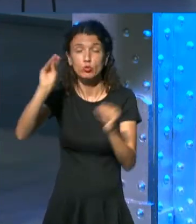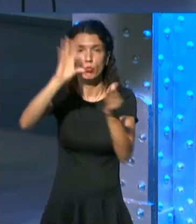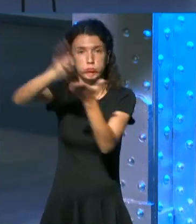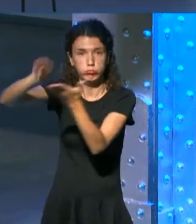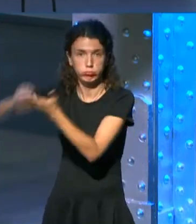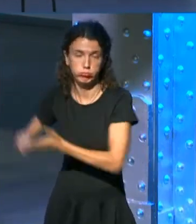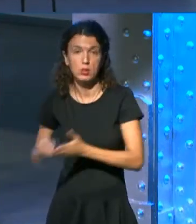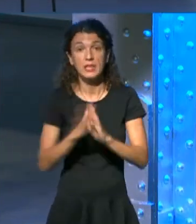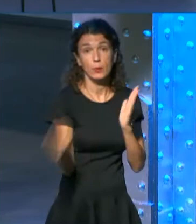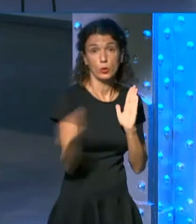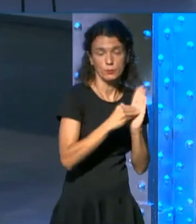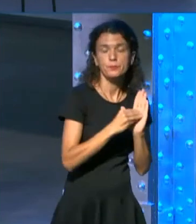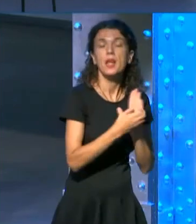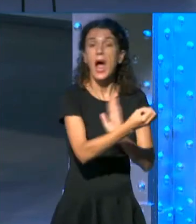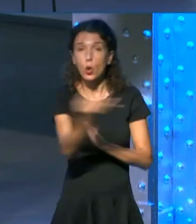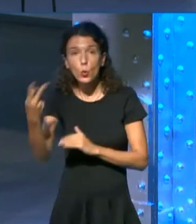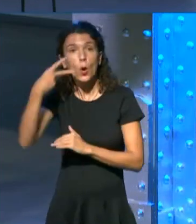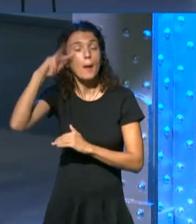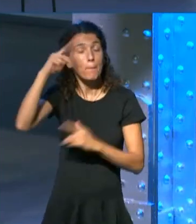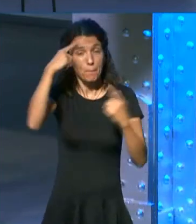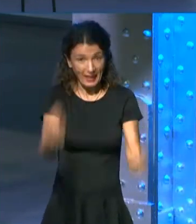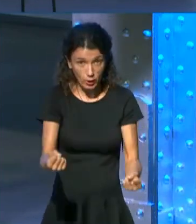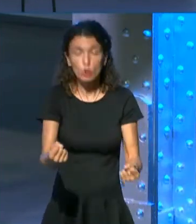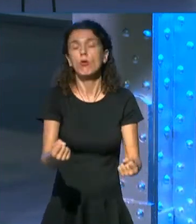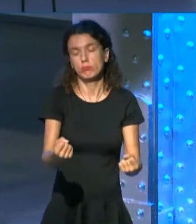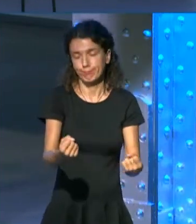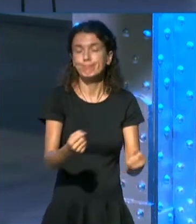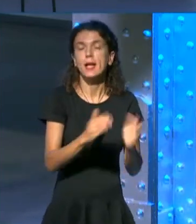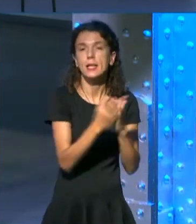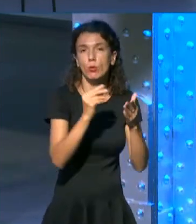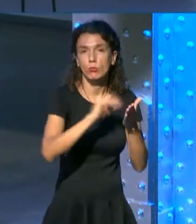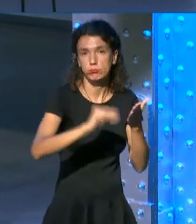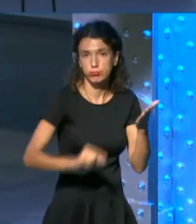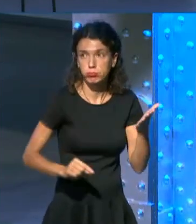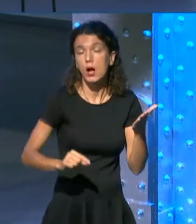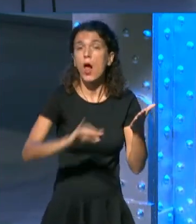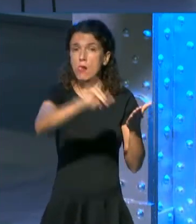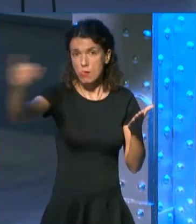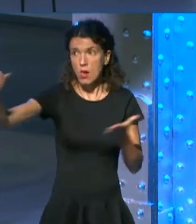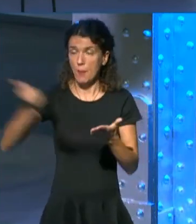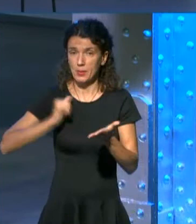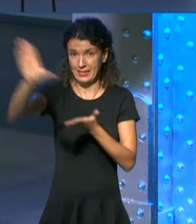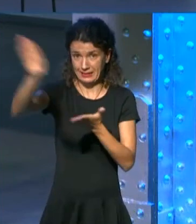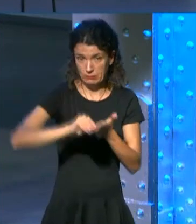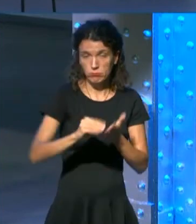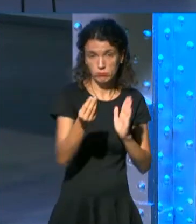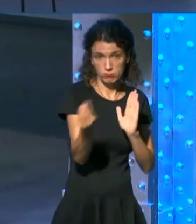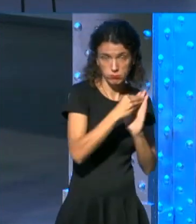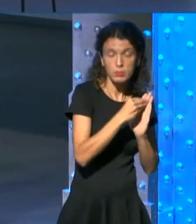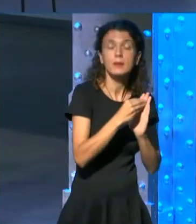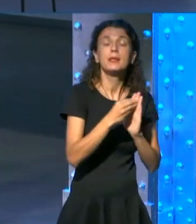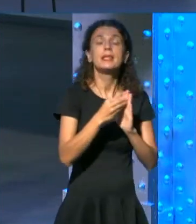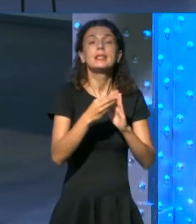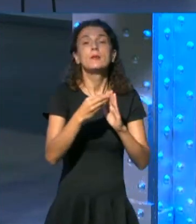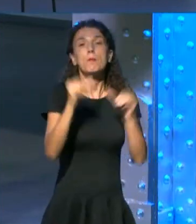en unos tipos expertos en este tema y han escrito un libro maravilloso al que hacemos mucha referencia, pero sobre todo es trabajar en el modelo de negocio, en